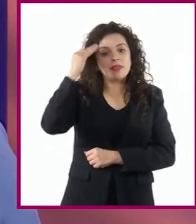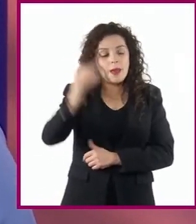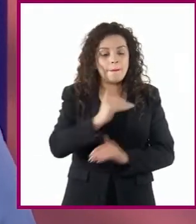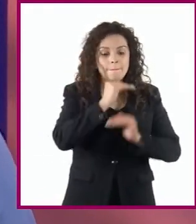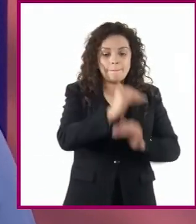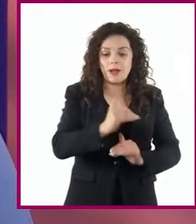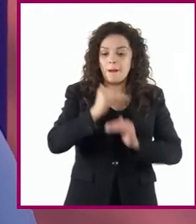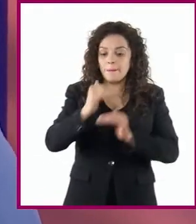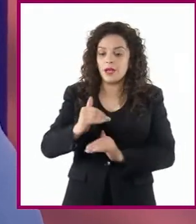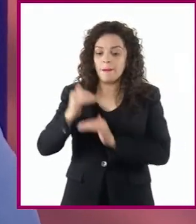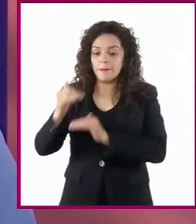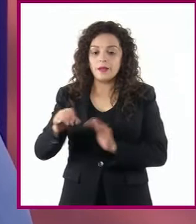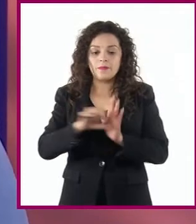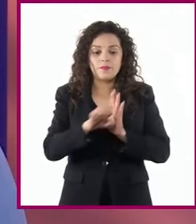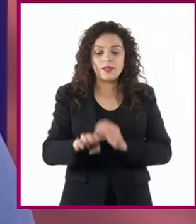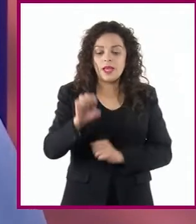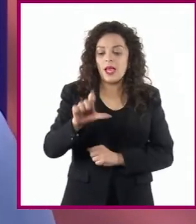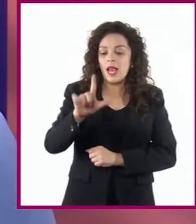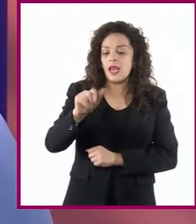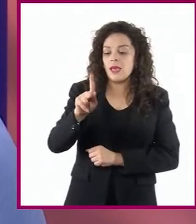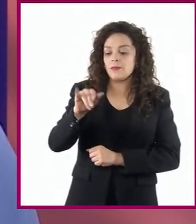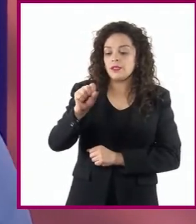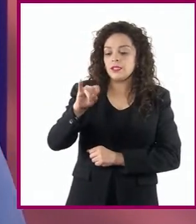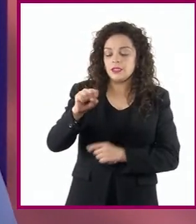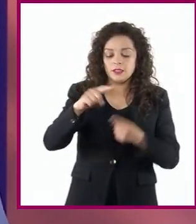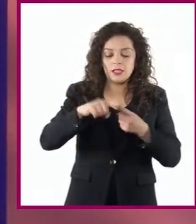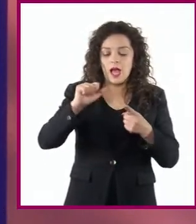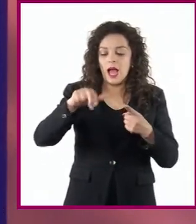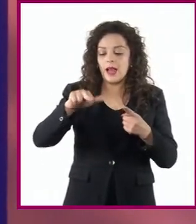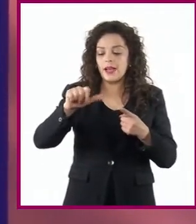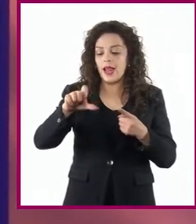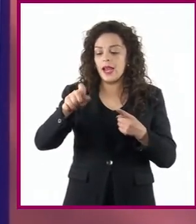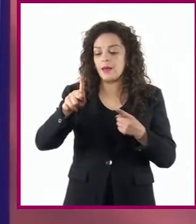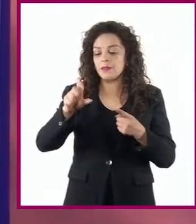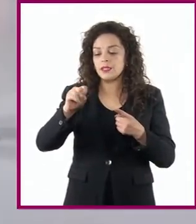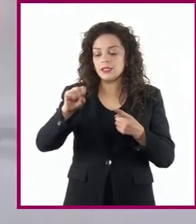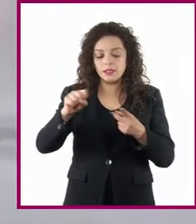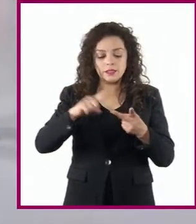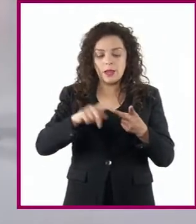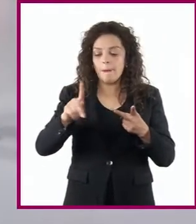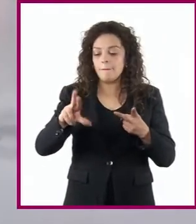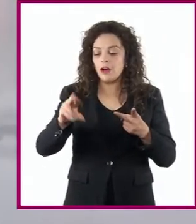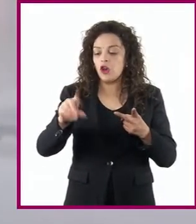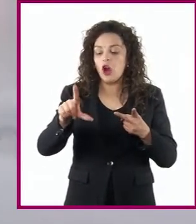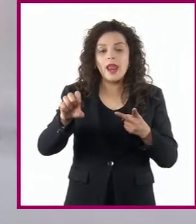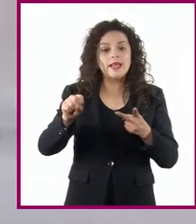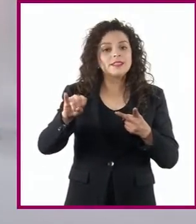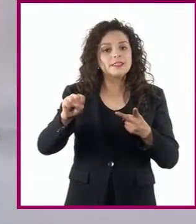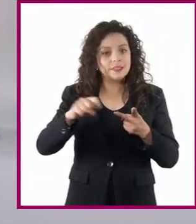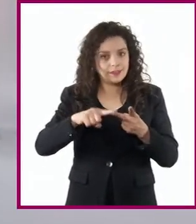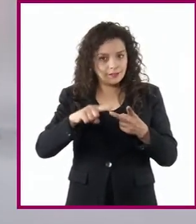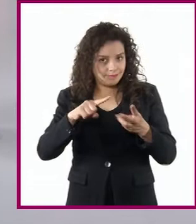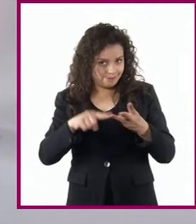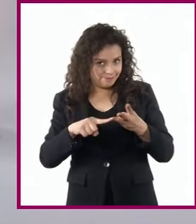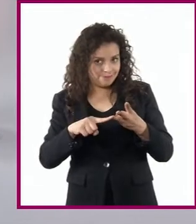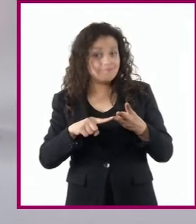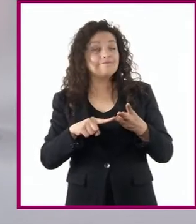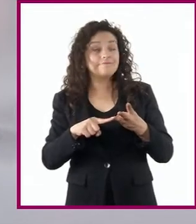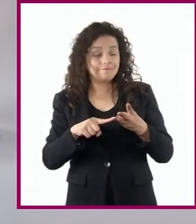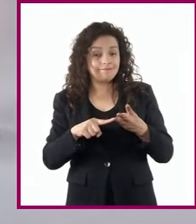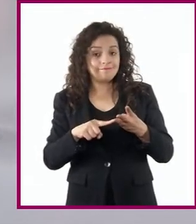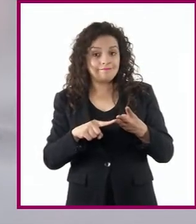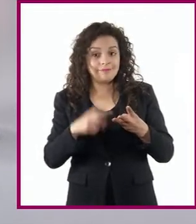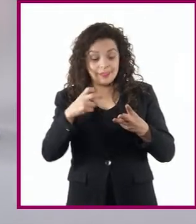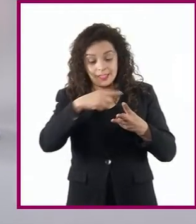tales como elipsis, analepsis o prolepsis. ¿Les parece si repasamos